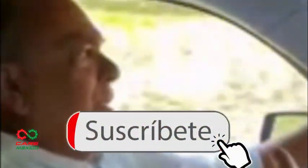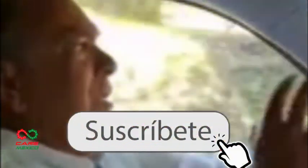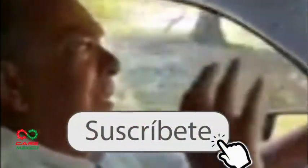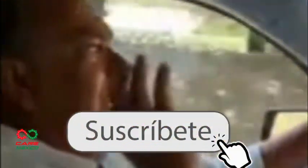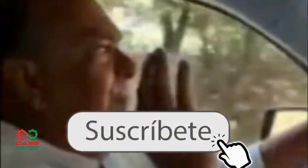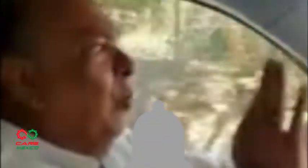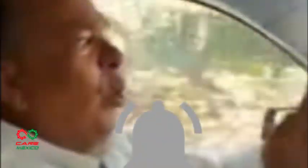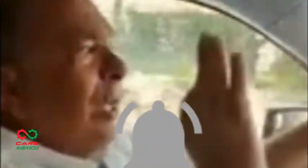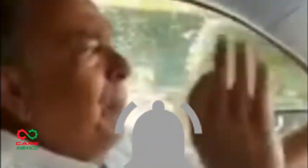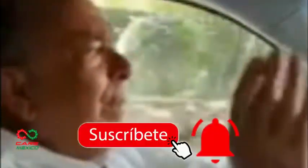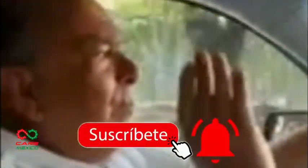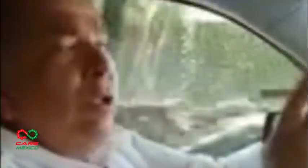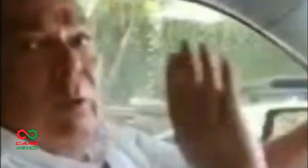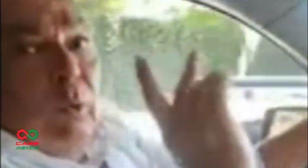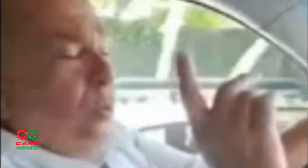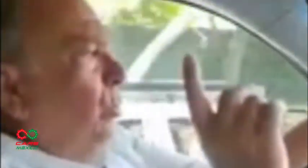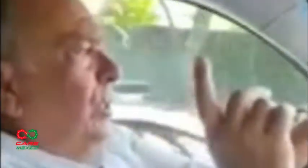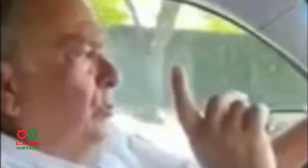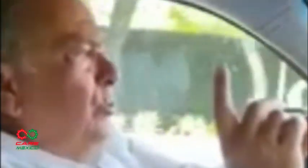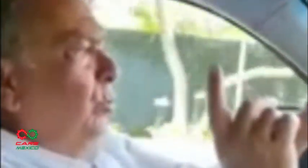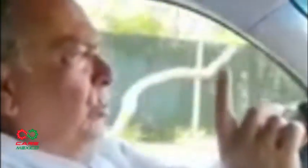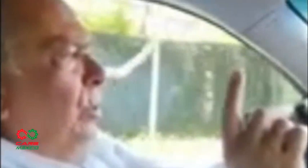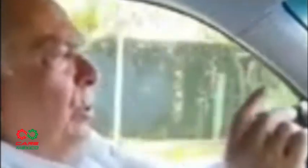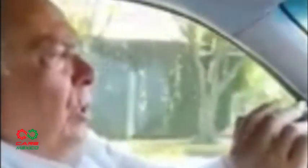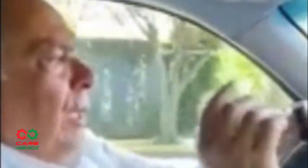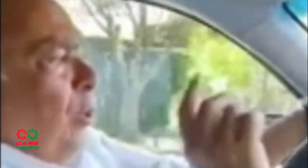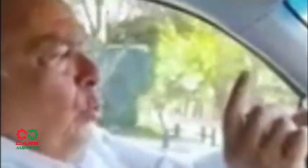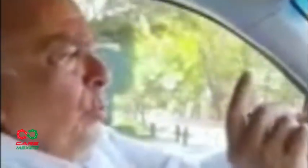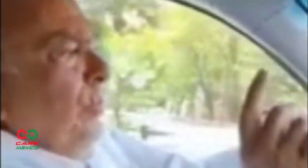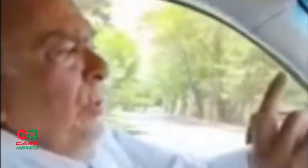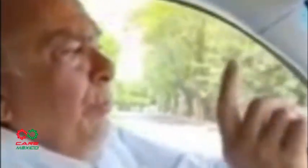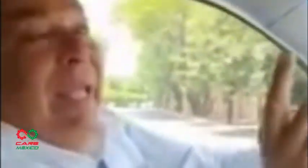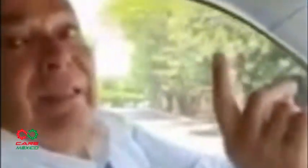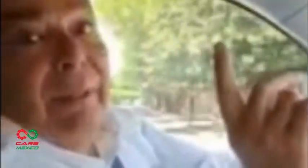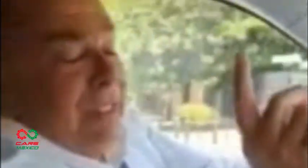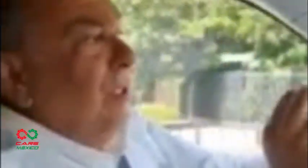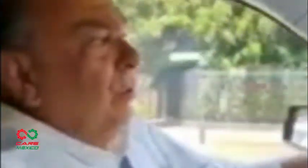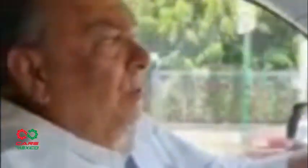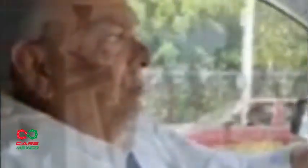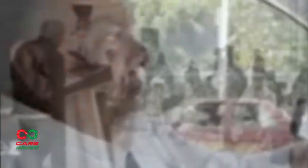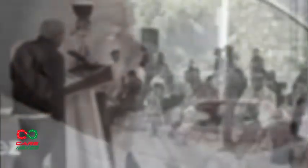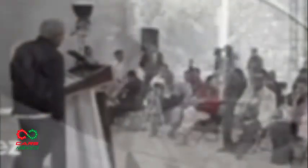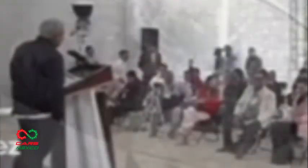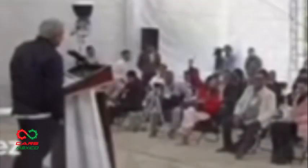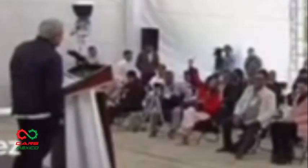extranjeros será el mejor gran premio del mundo estoy seguro Cancún 2021